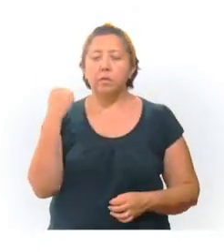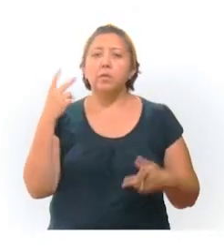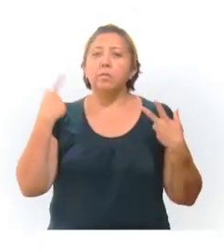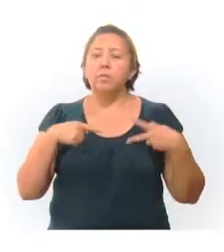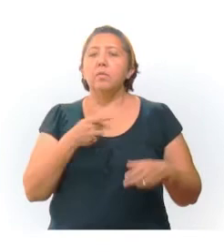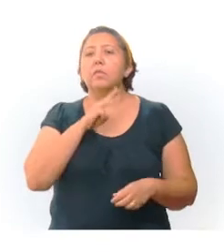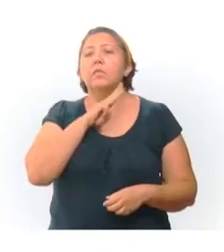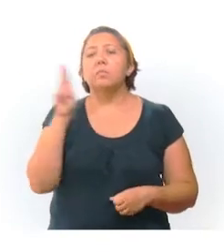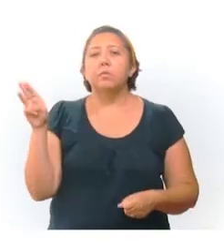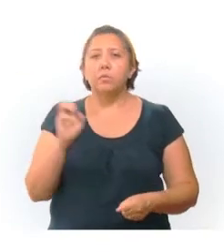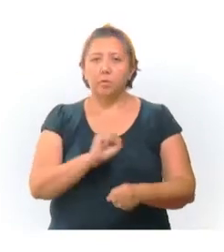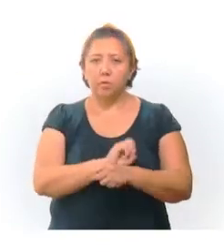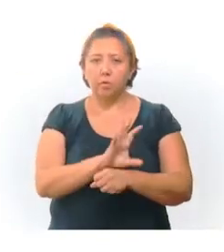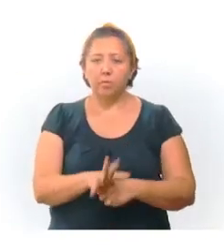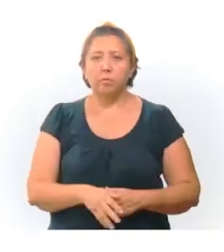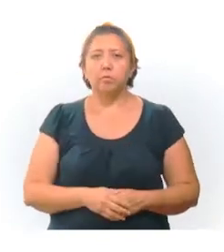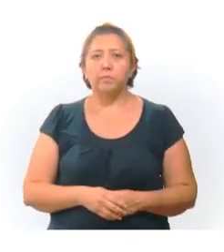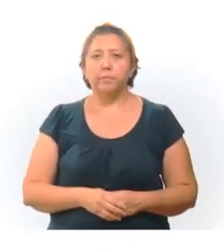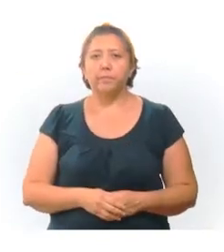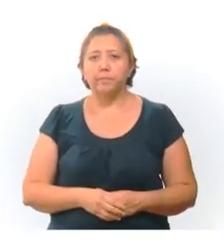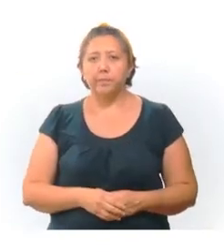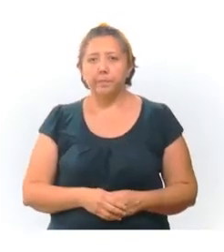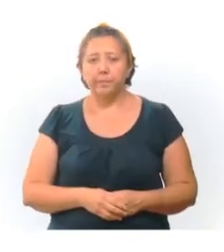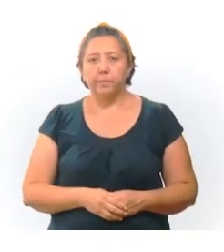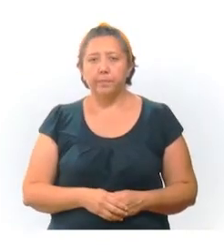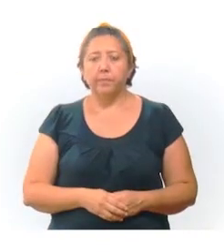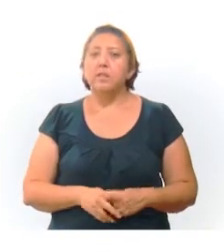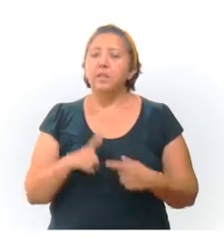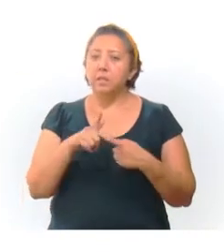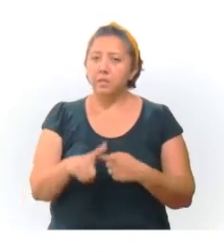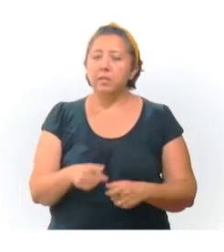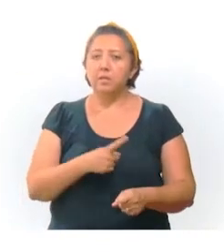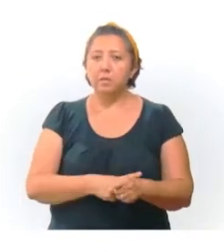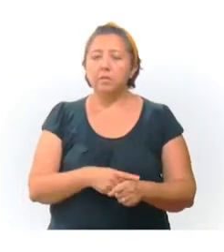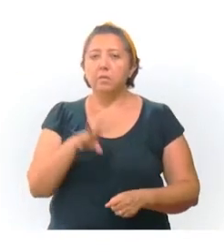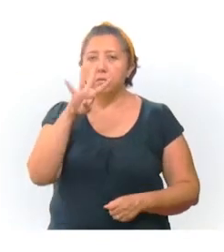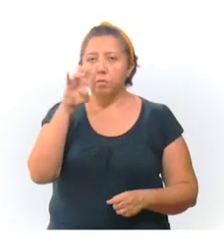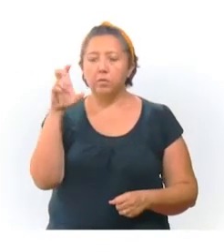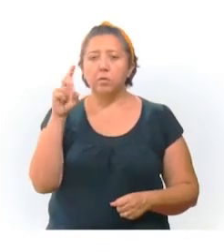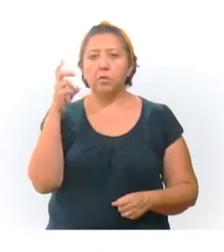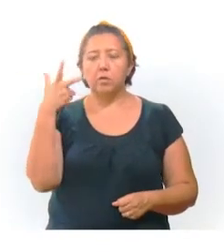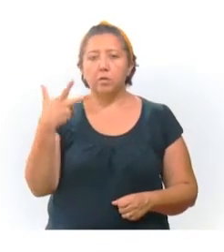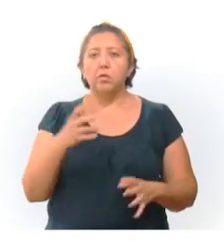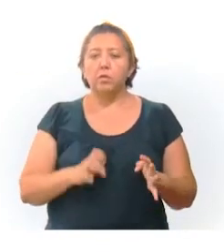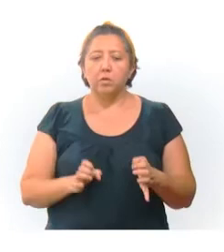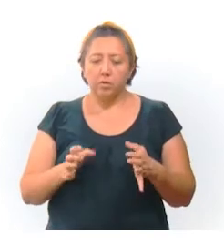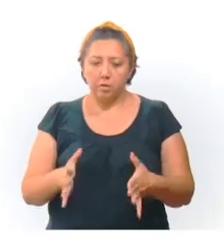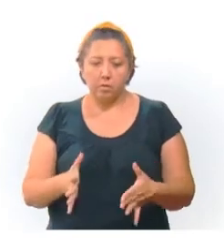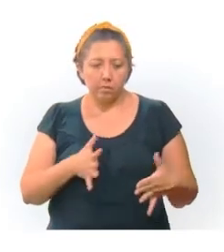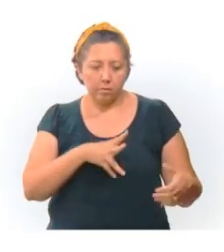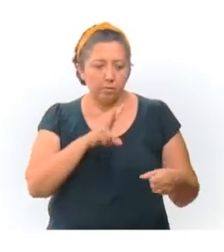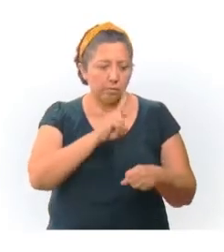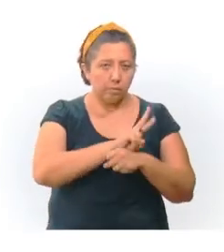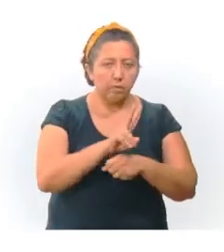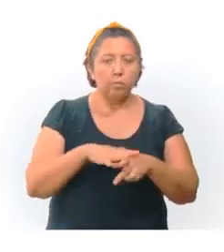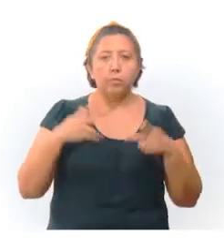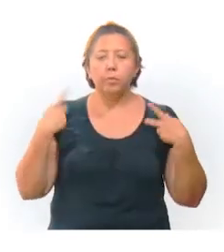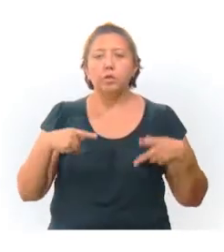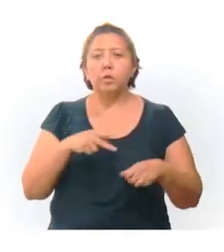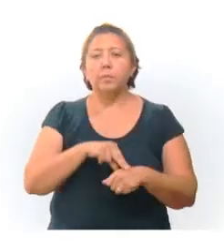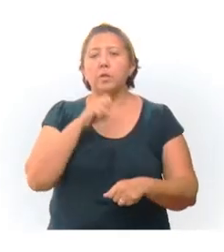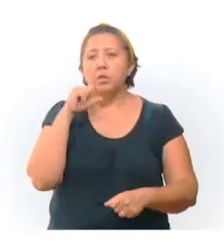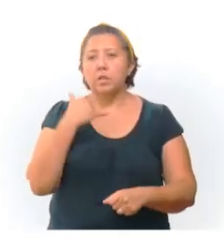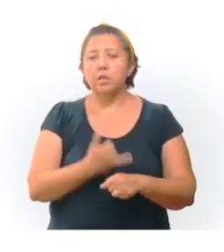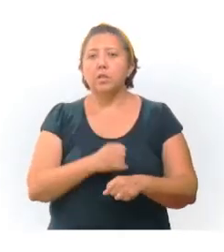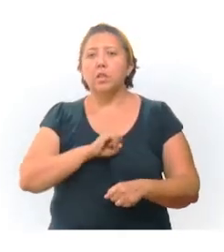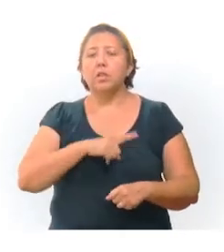personas fallecidas a causa del coronavirus. De los casos activos, 438 están estables, aislados y monitoreados por personal